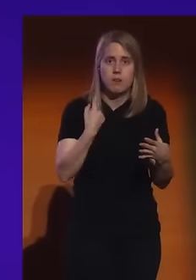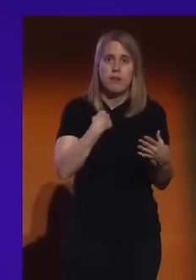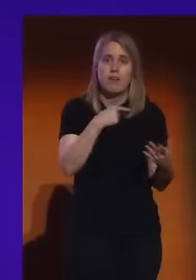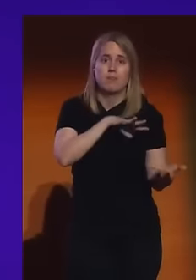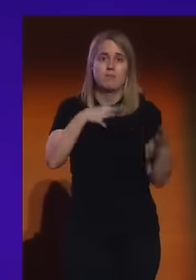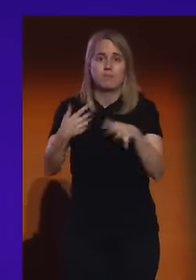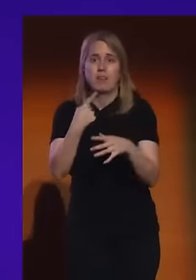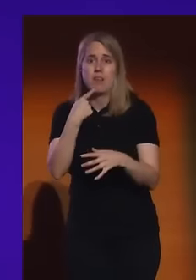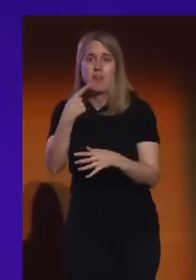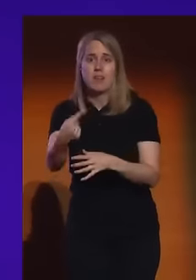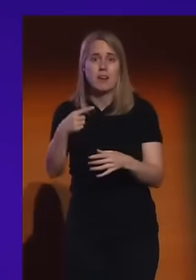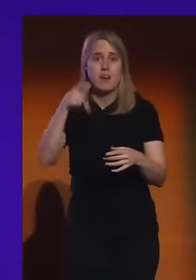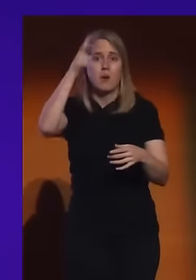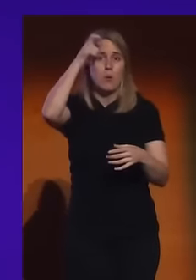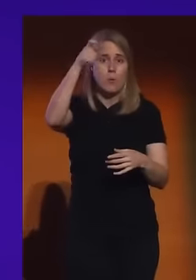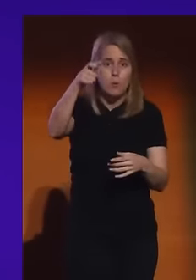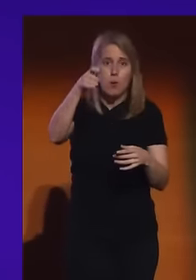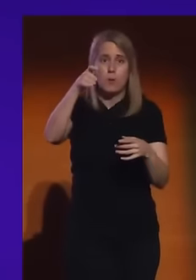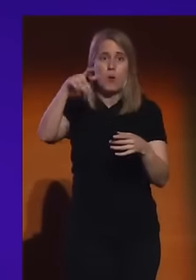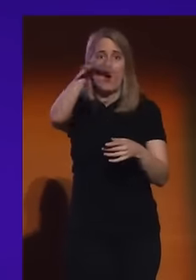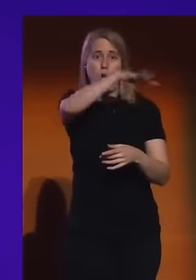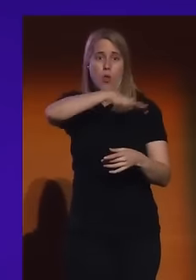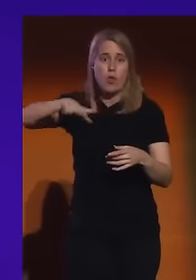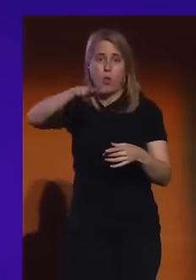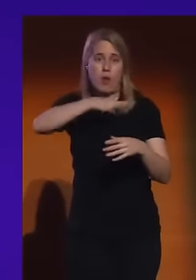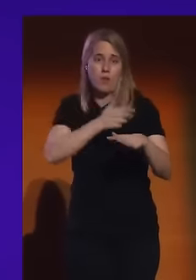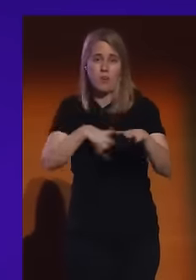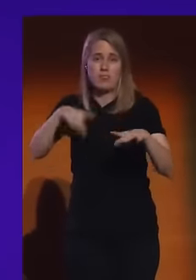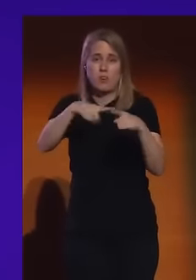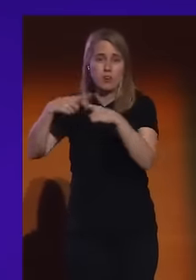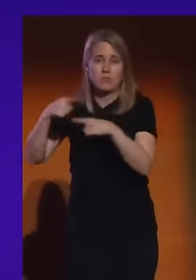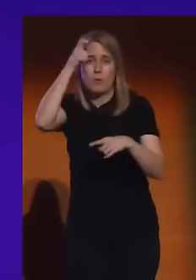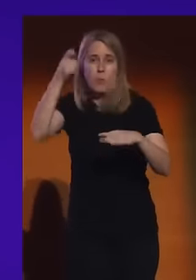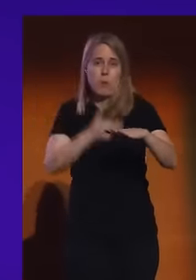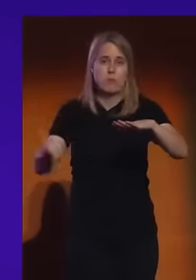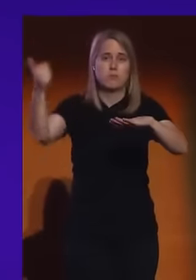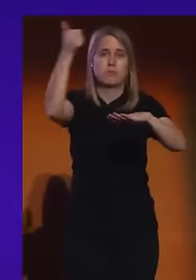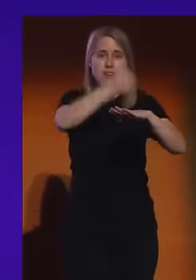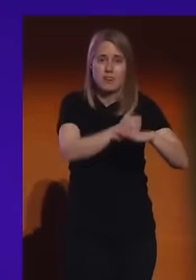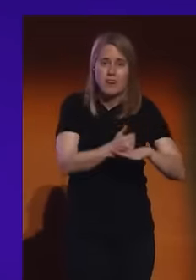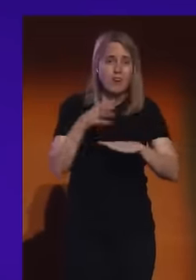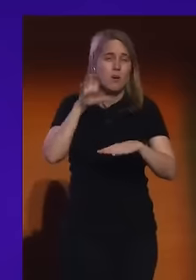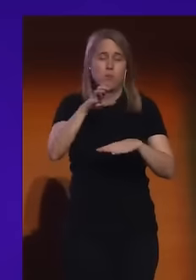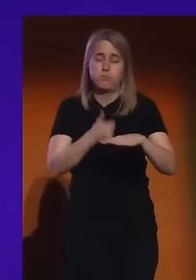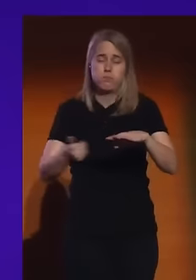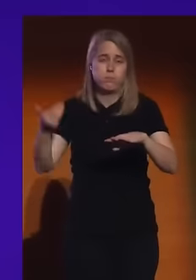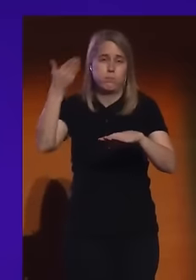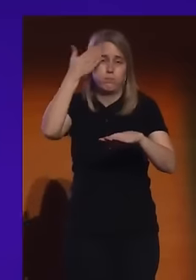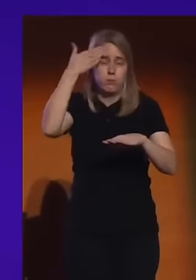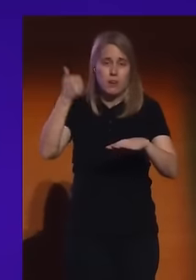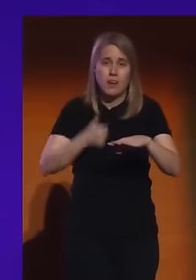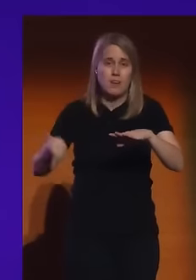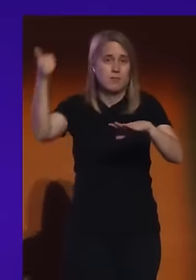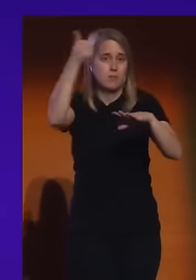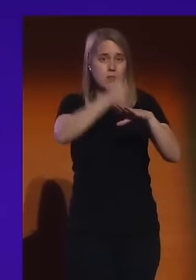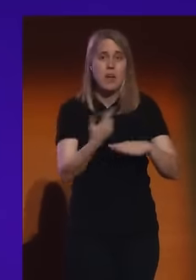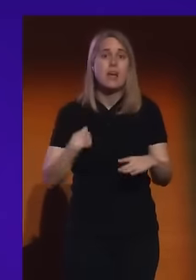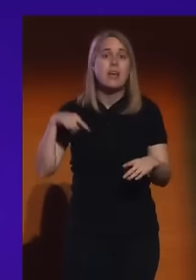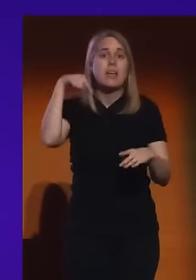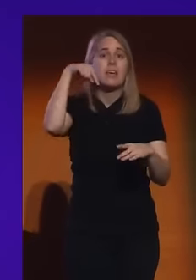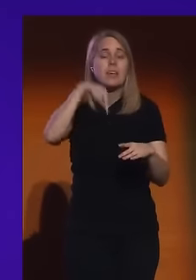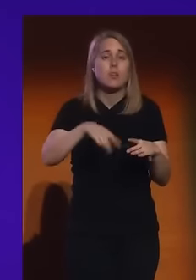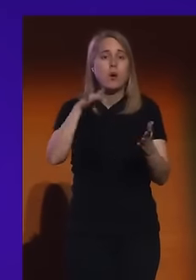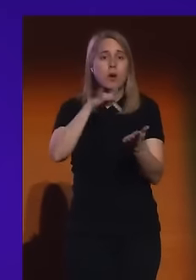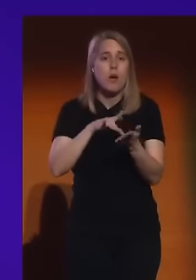esera herria daga gauza guztien gainetik aberri daga gauza guti G eta mundu